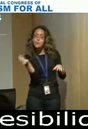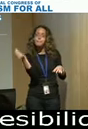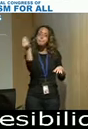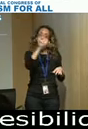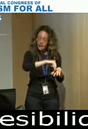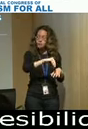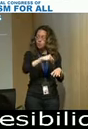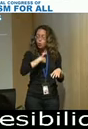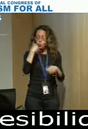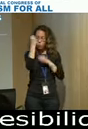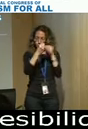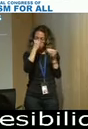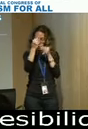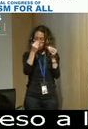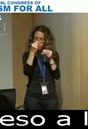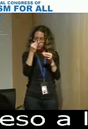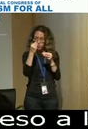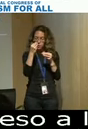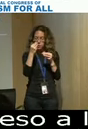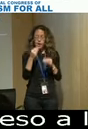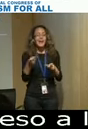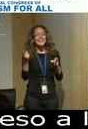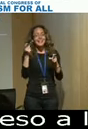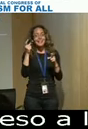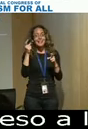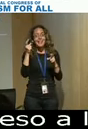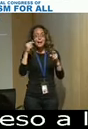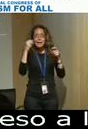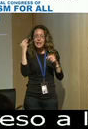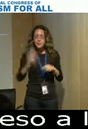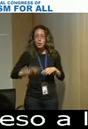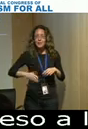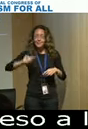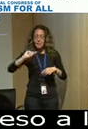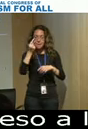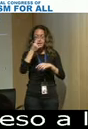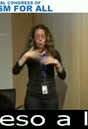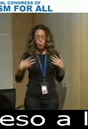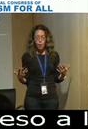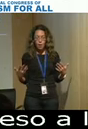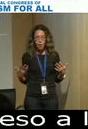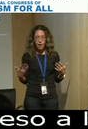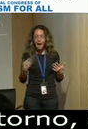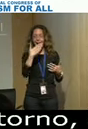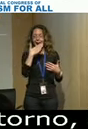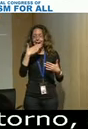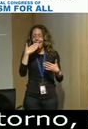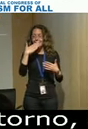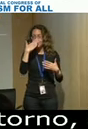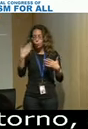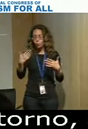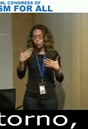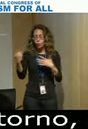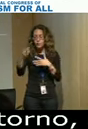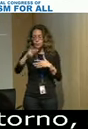hecho está verificado que el mayor indicador de inclusión, o uno de los más importantes, son las actitudes de los profesionales. Y lo